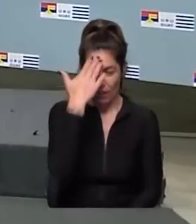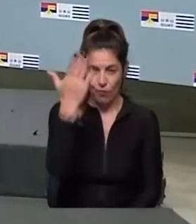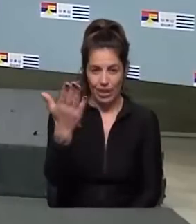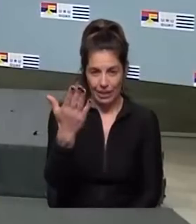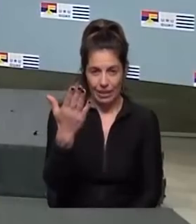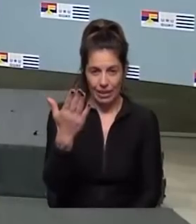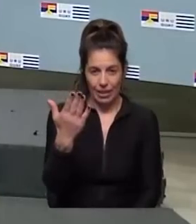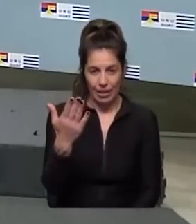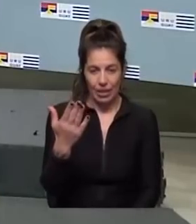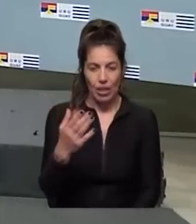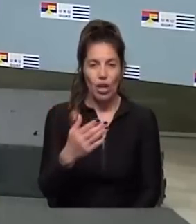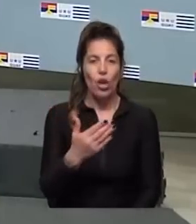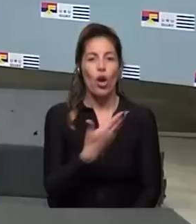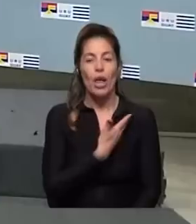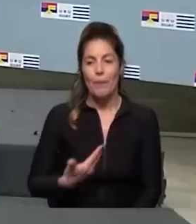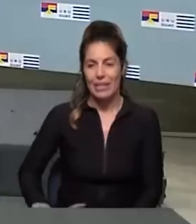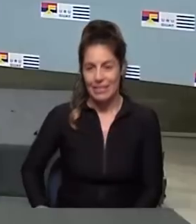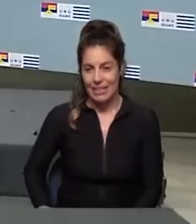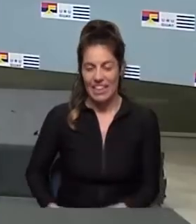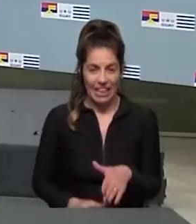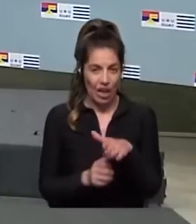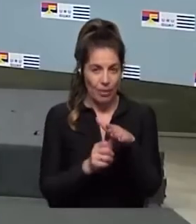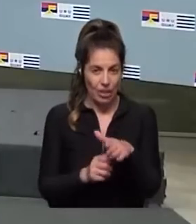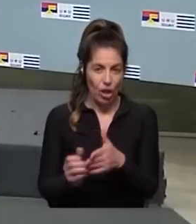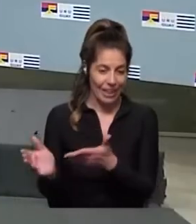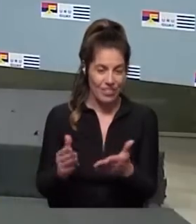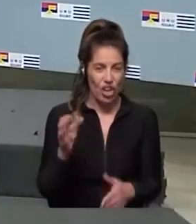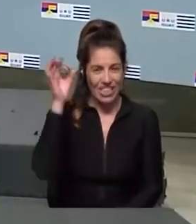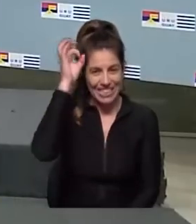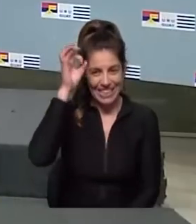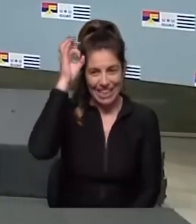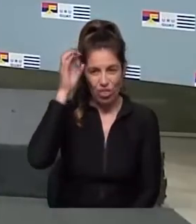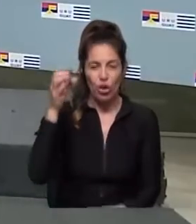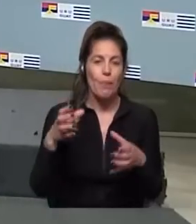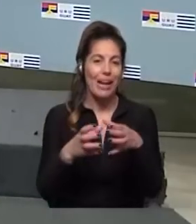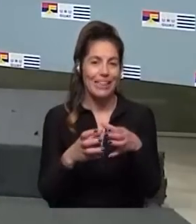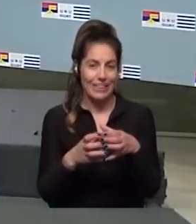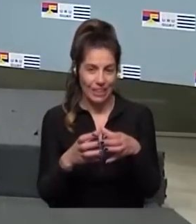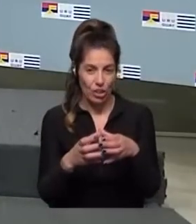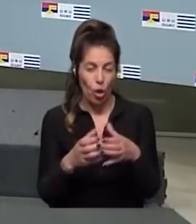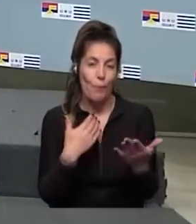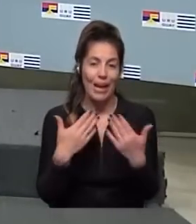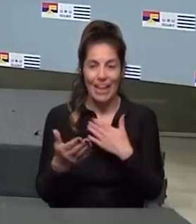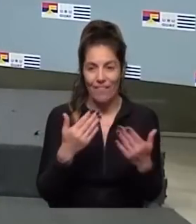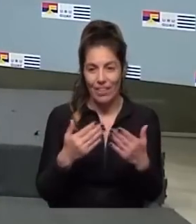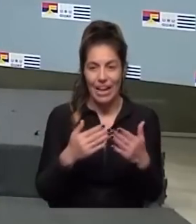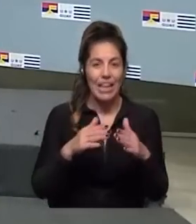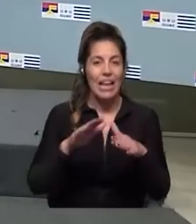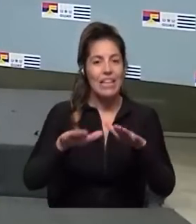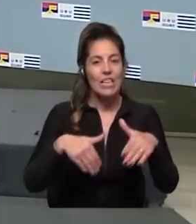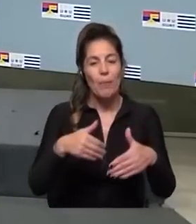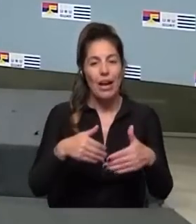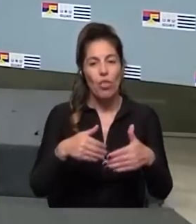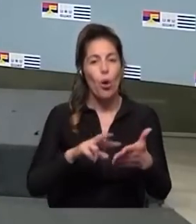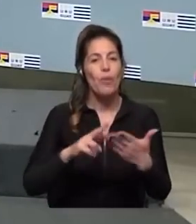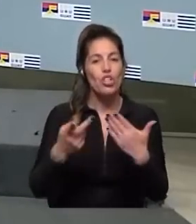bueno con Fernando Pereira su presidente de la cabeza recibió a senadores del partido para hablar sobre la licitación de este proyecto del